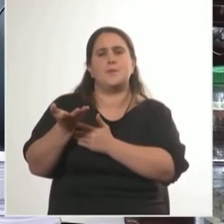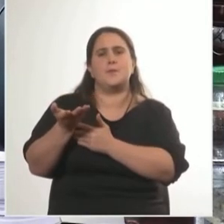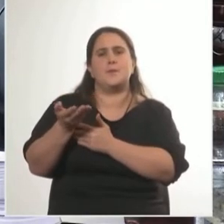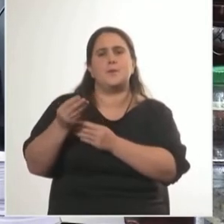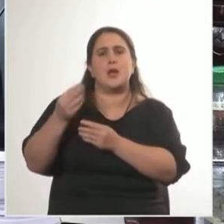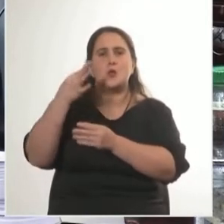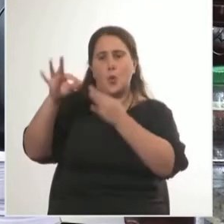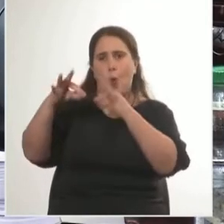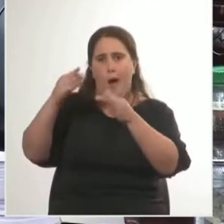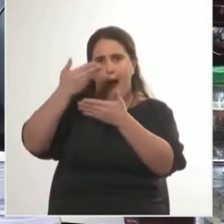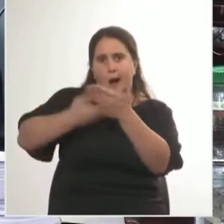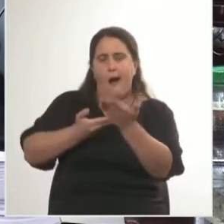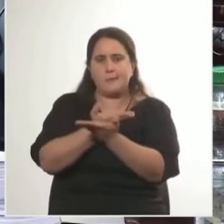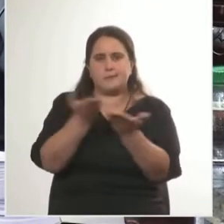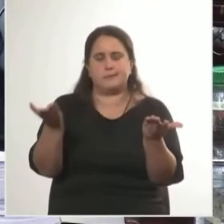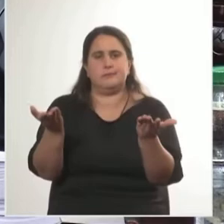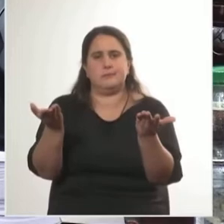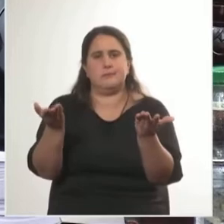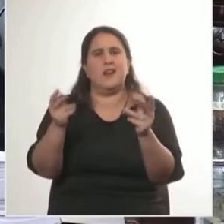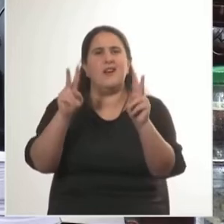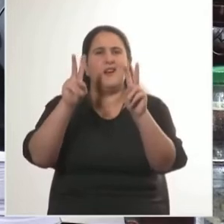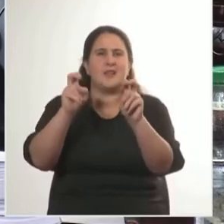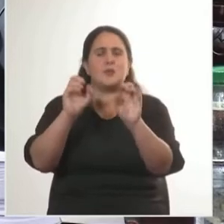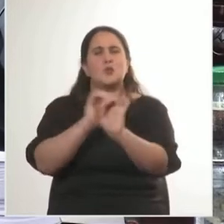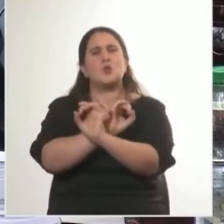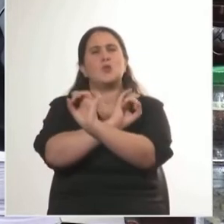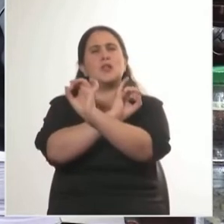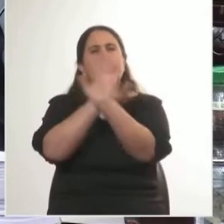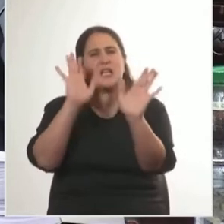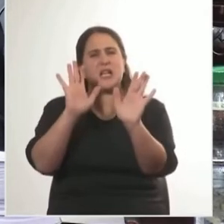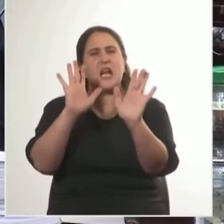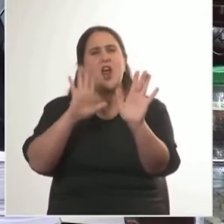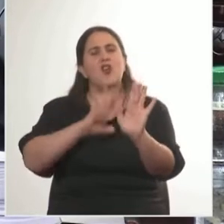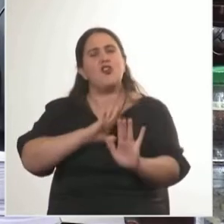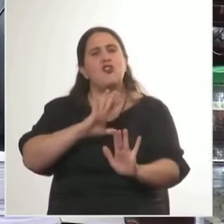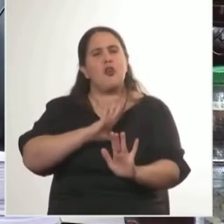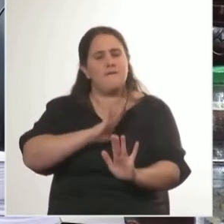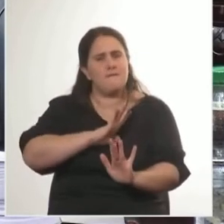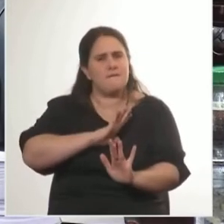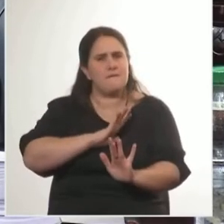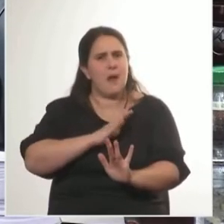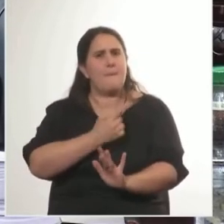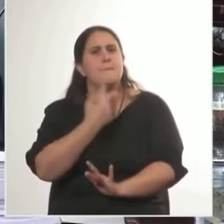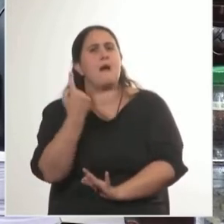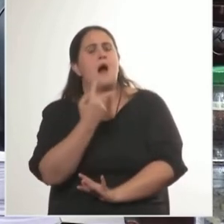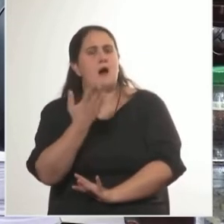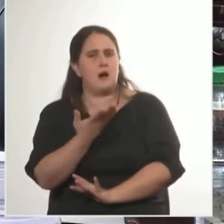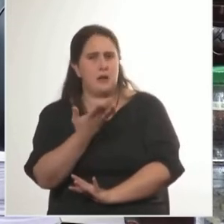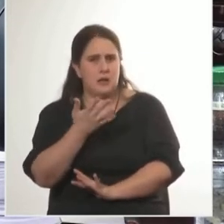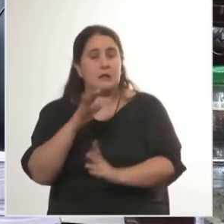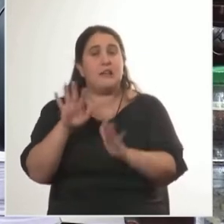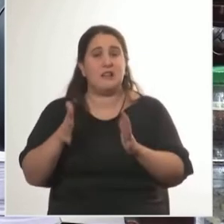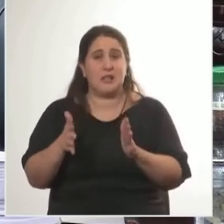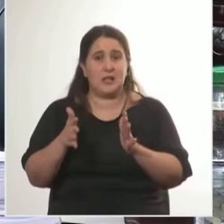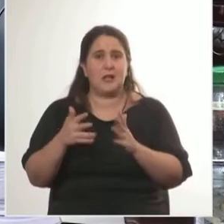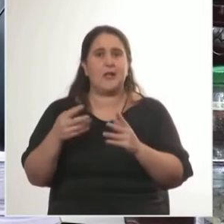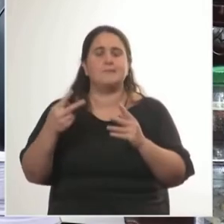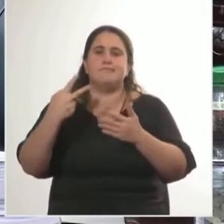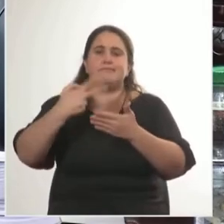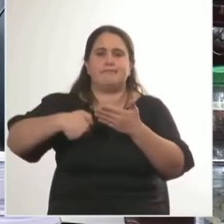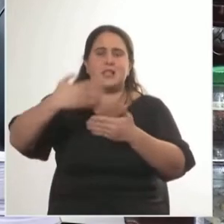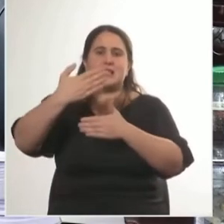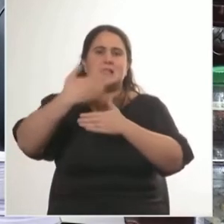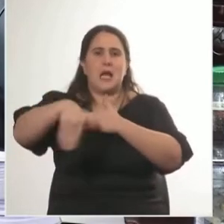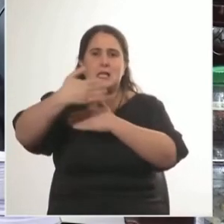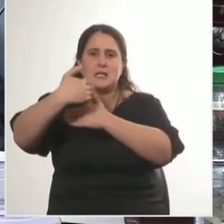rendición de cuentas en cuanto a dejar en claro que sigue teniendo la misma prioridad, que es la del recorte en